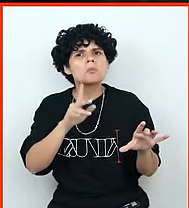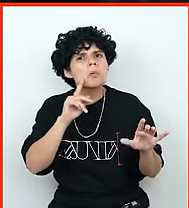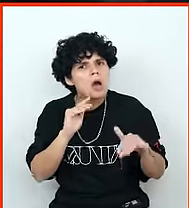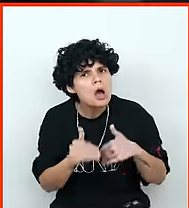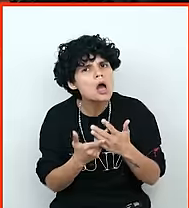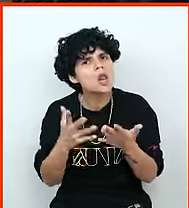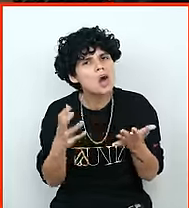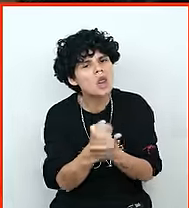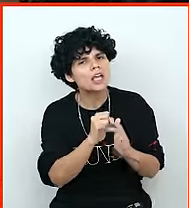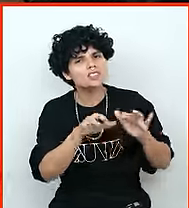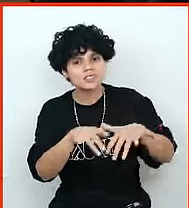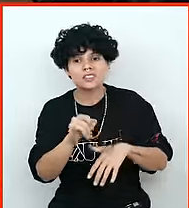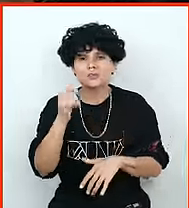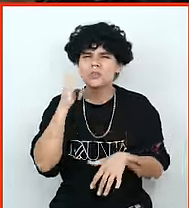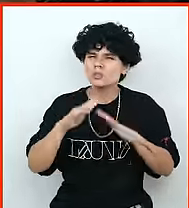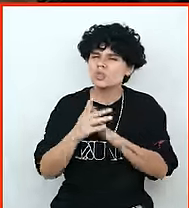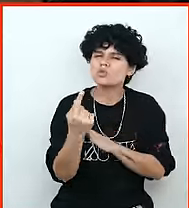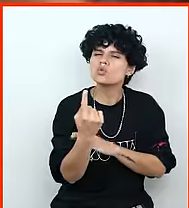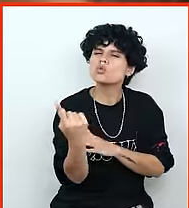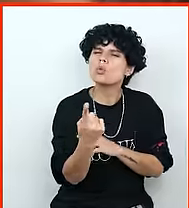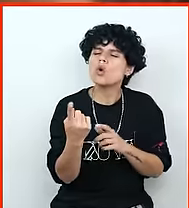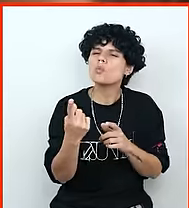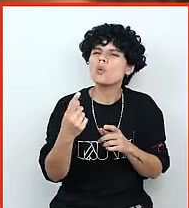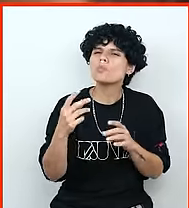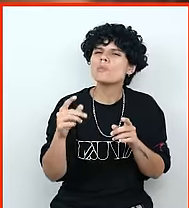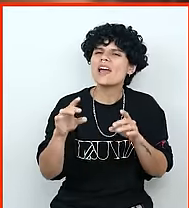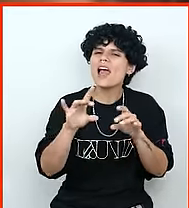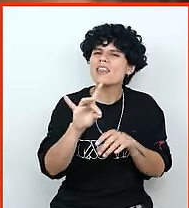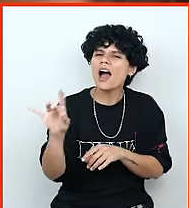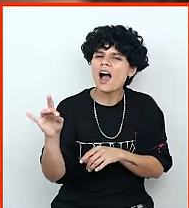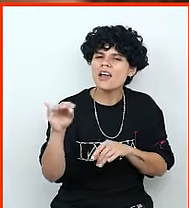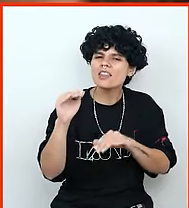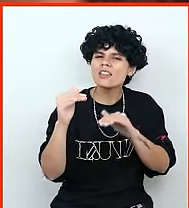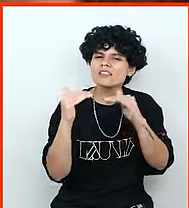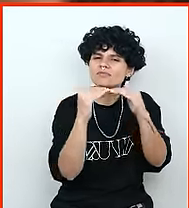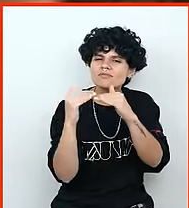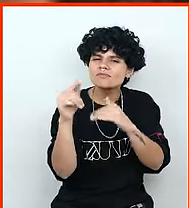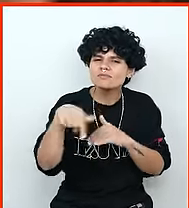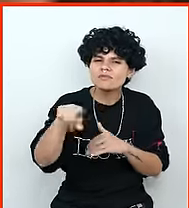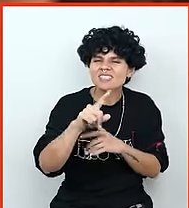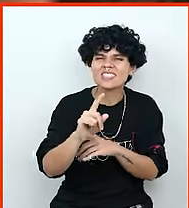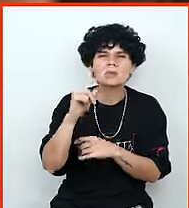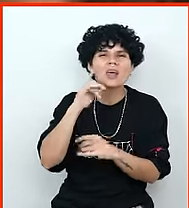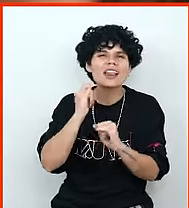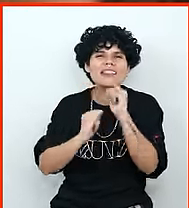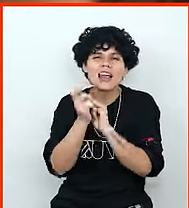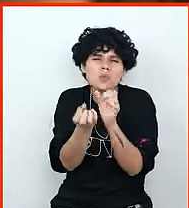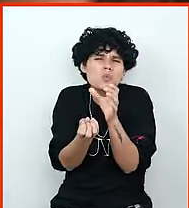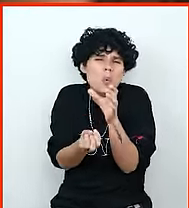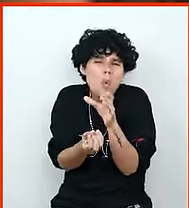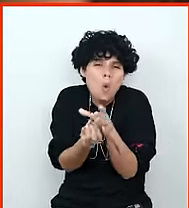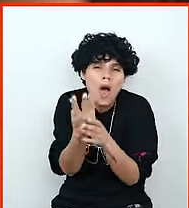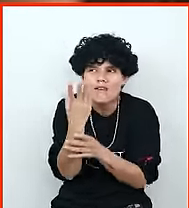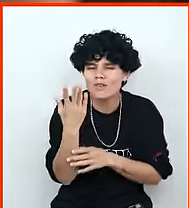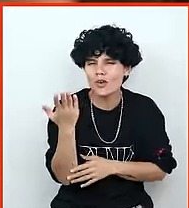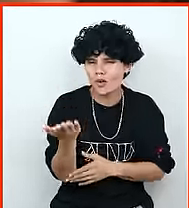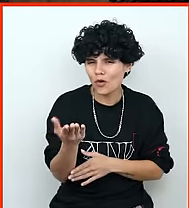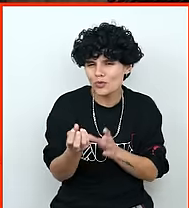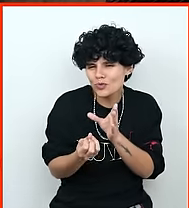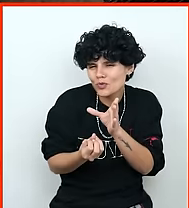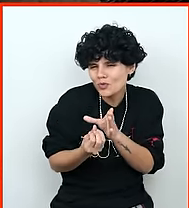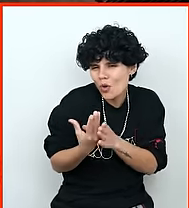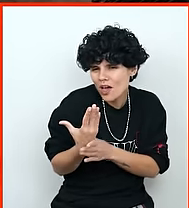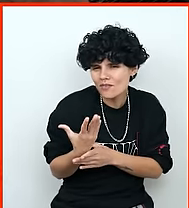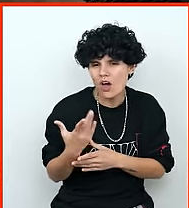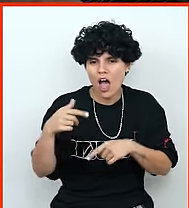tu generación era como un misterio, ¿no? Como que era una... Tipo, era una época complicada porque había como aparecido el internet hace no tanto, ¿cachai? Y